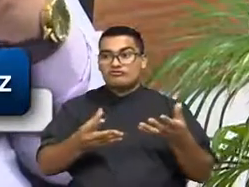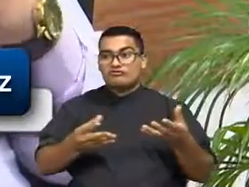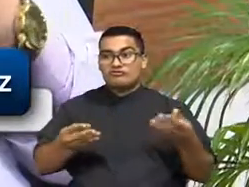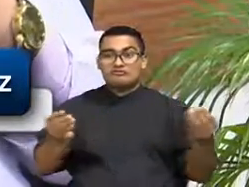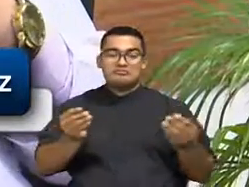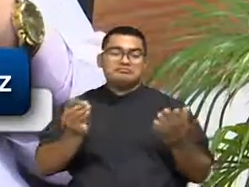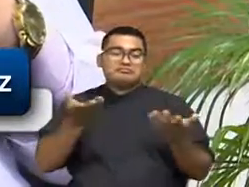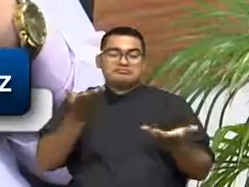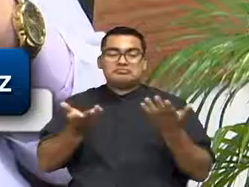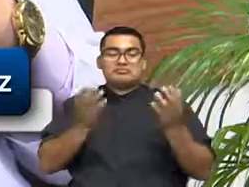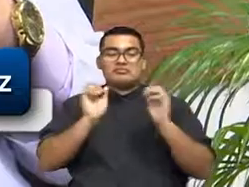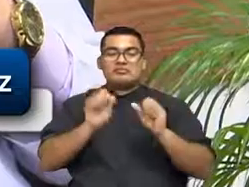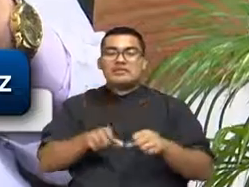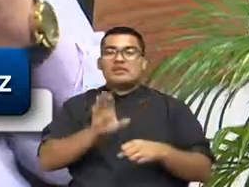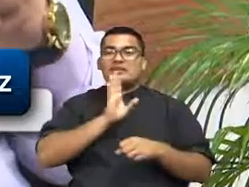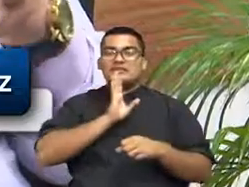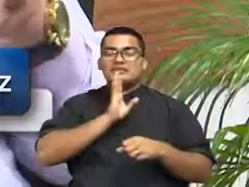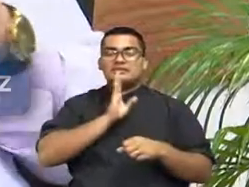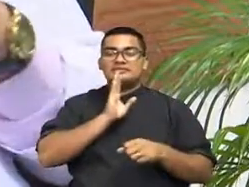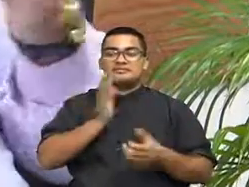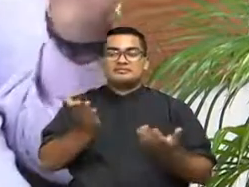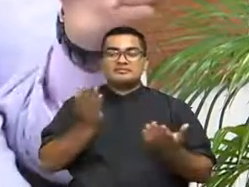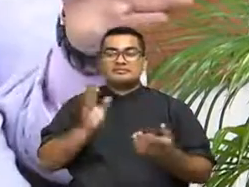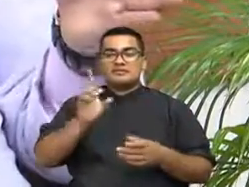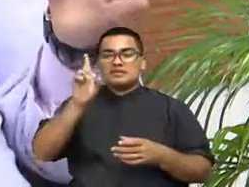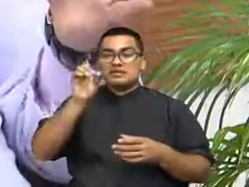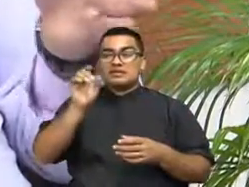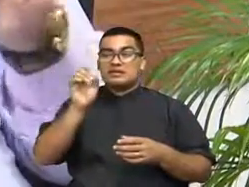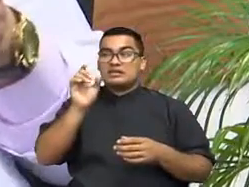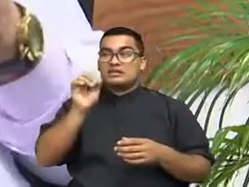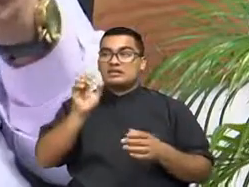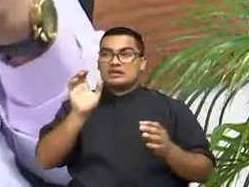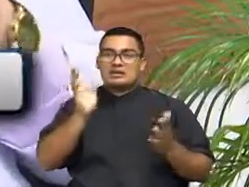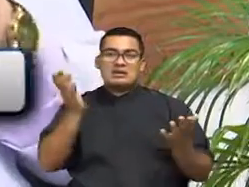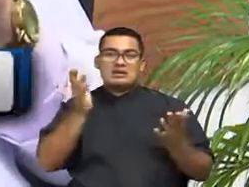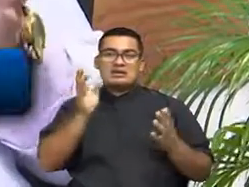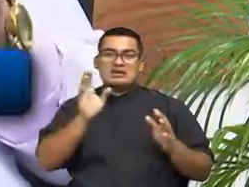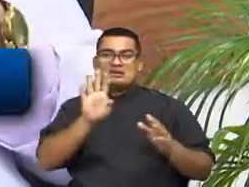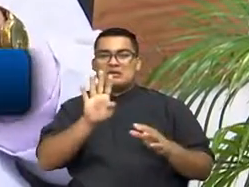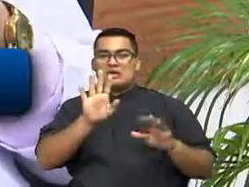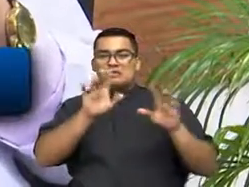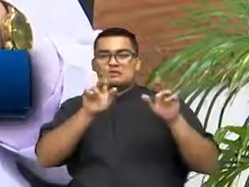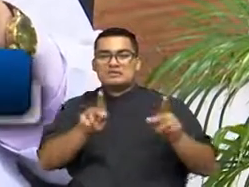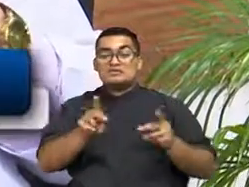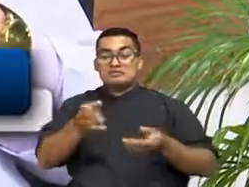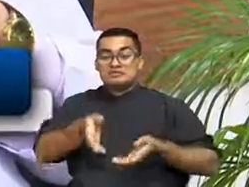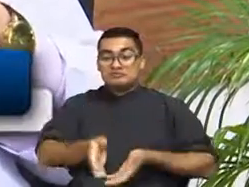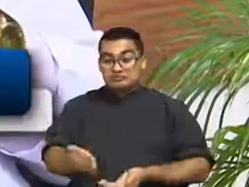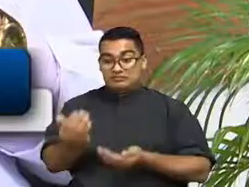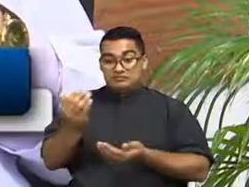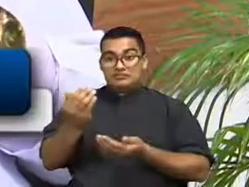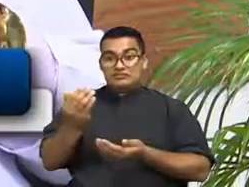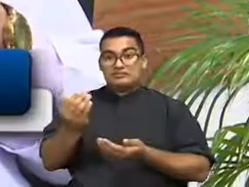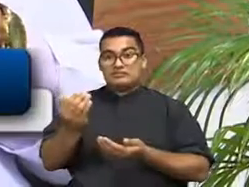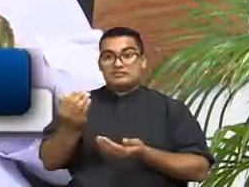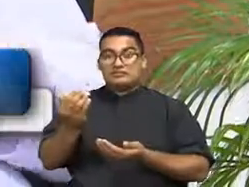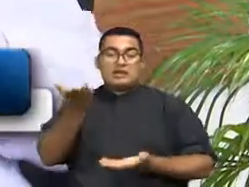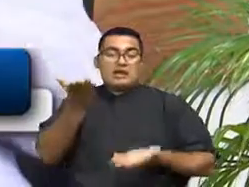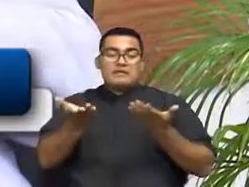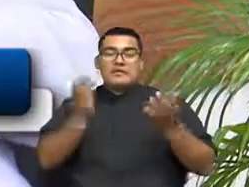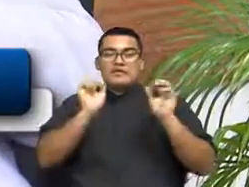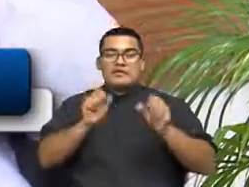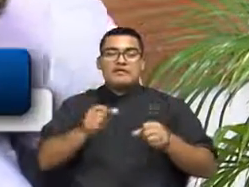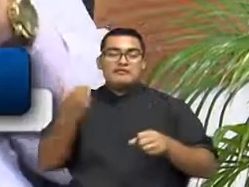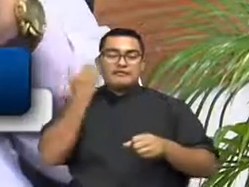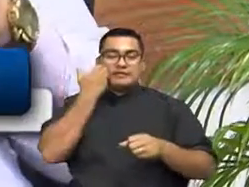Quizás podamos hablar de estadísticamente que de unos 10, de 3 y 4 pacientes recién nacidos pueden llegar a tener este tipo